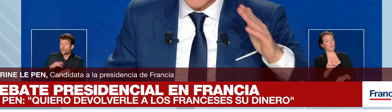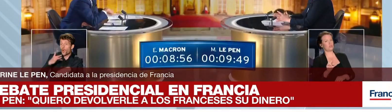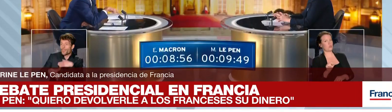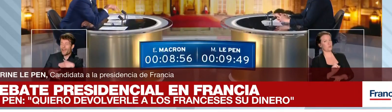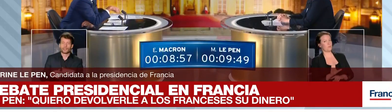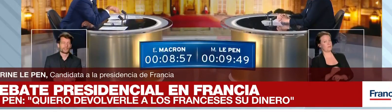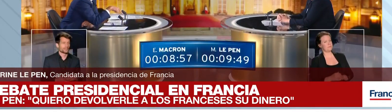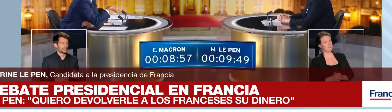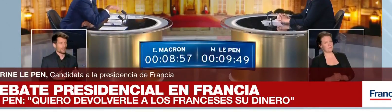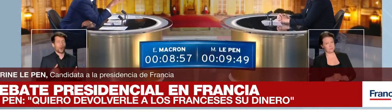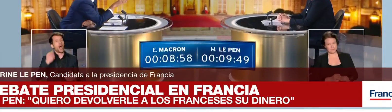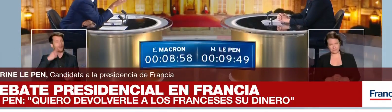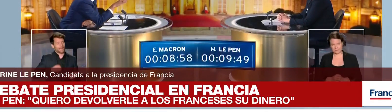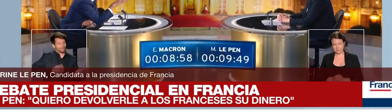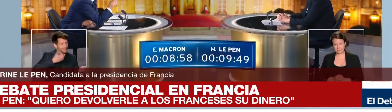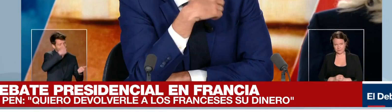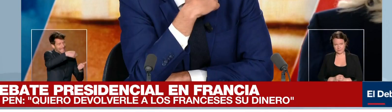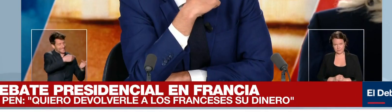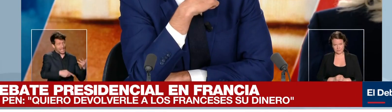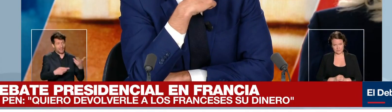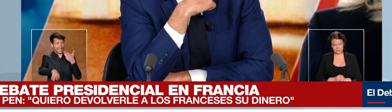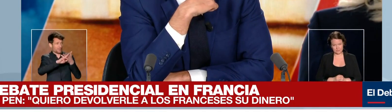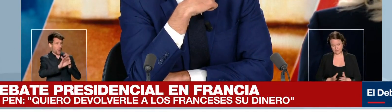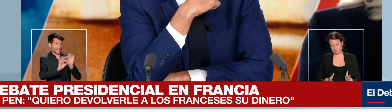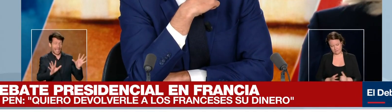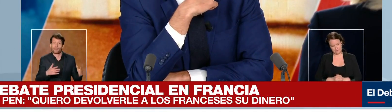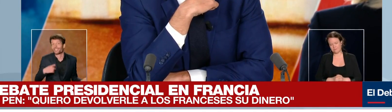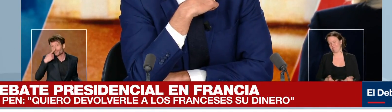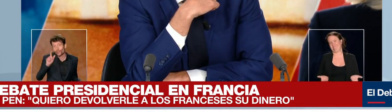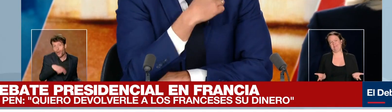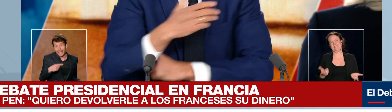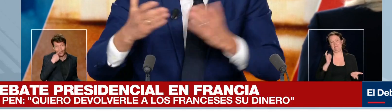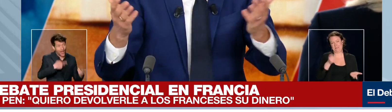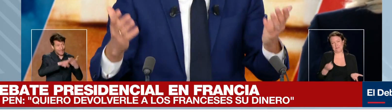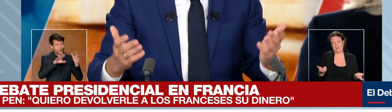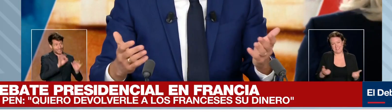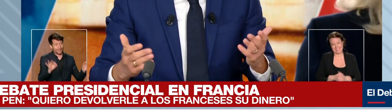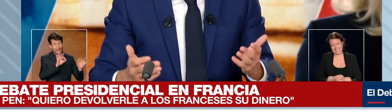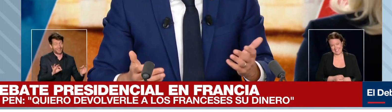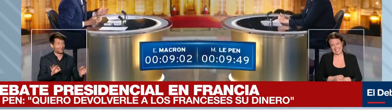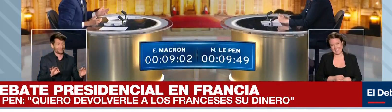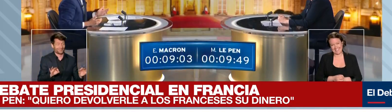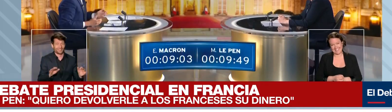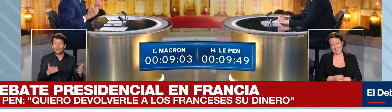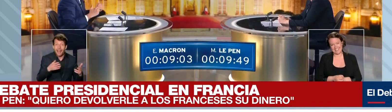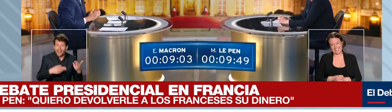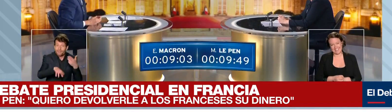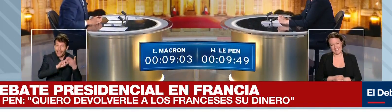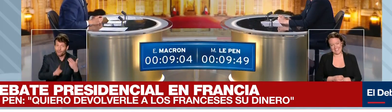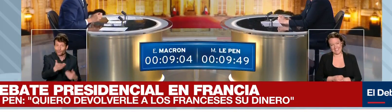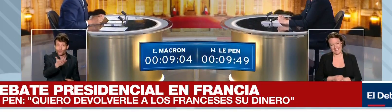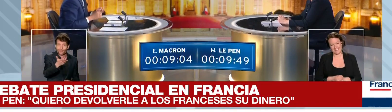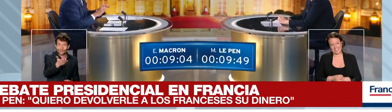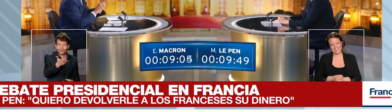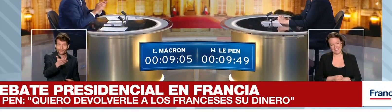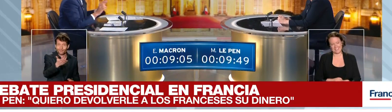minuto. Ninguna de mis palabras, eso está ahí. Y usted no tiene respuestas, es normal. Porque no respondió, señora Le Pen.